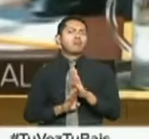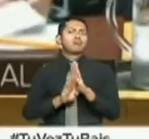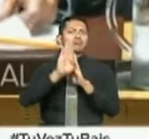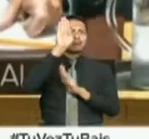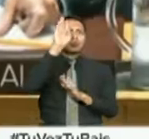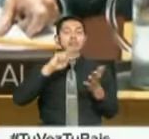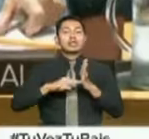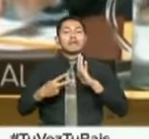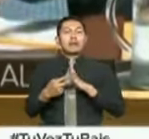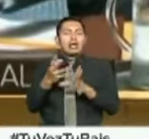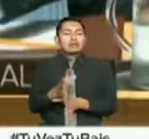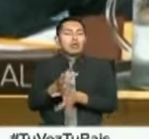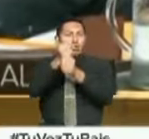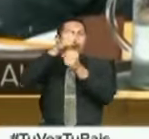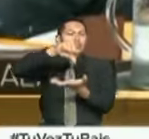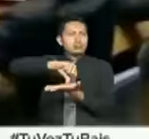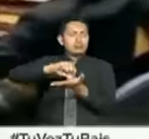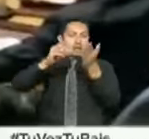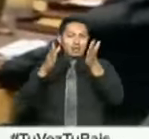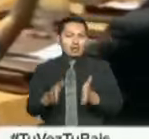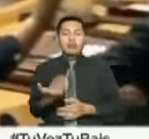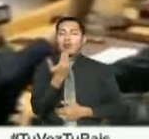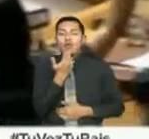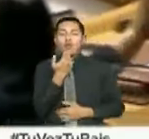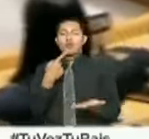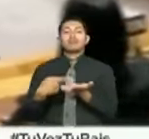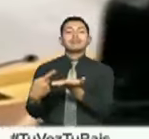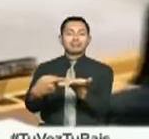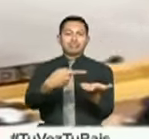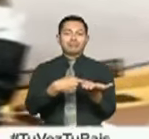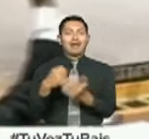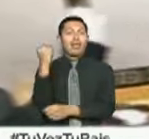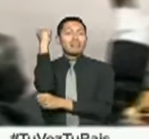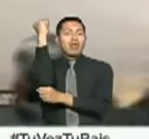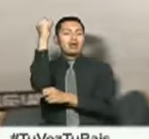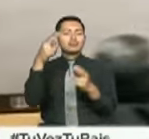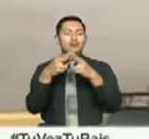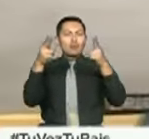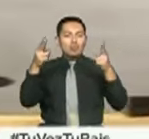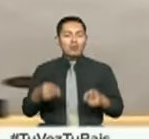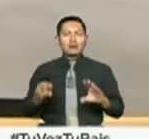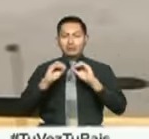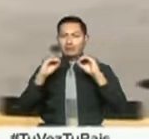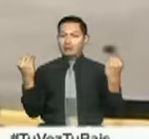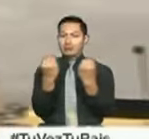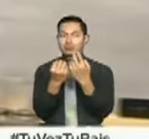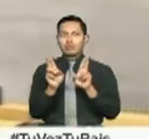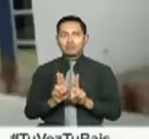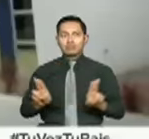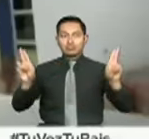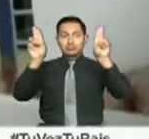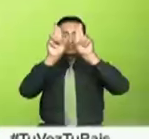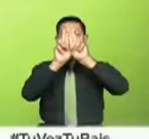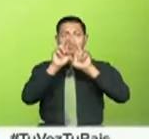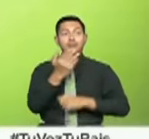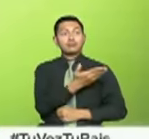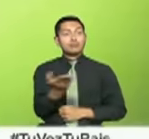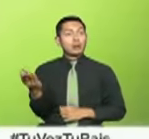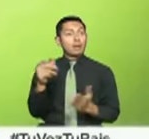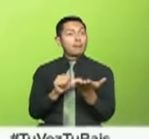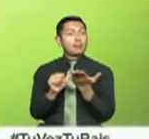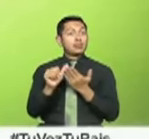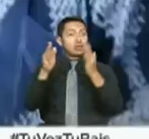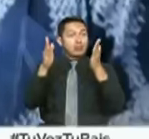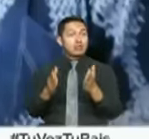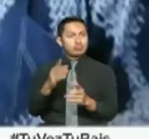de seguridad ciudadana en la sesión del Consejo de Derechos Humanos de la Organización de las Naciones Unidas. De acuerdo con el ministro,